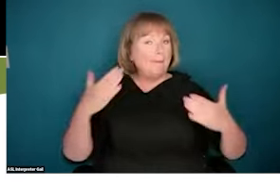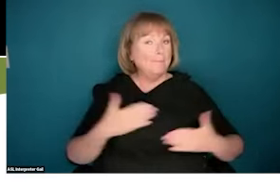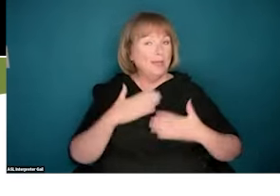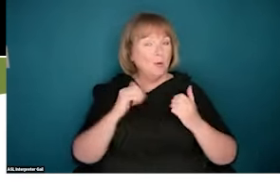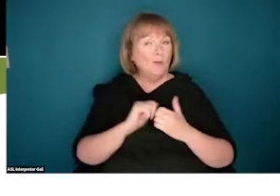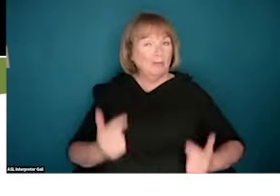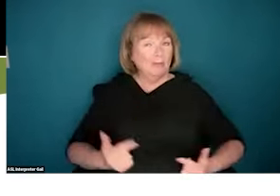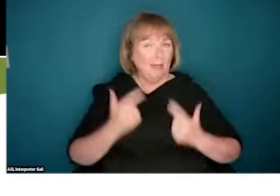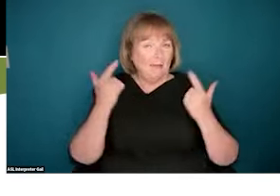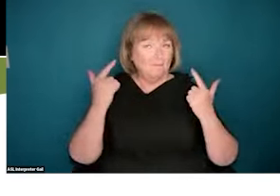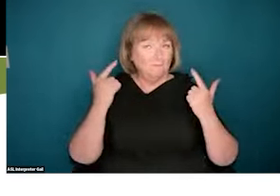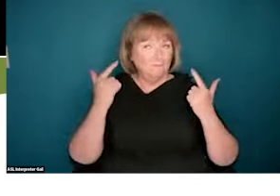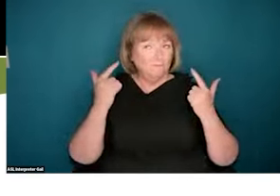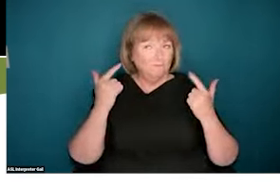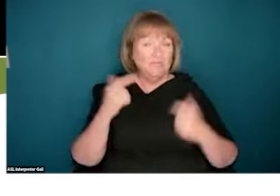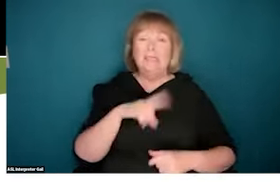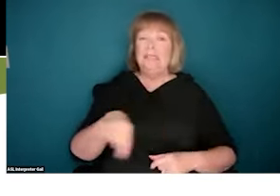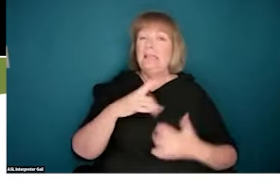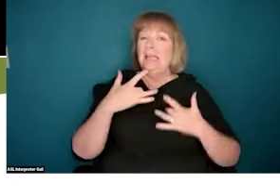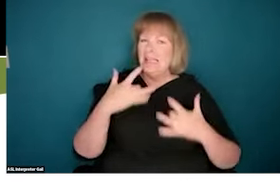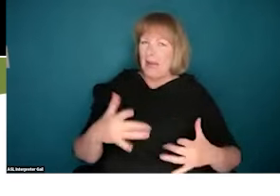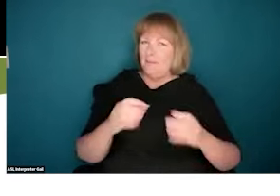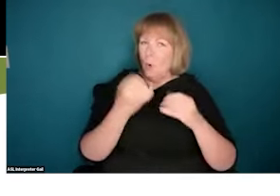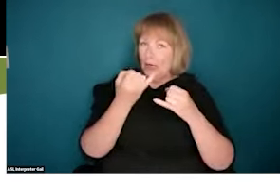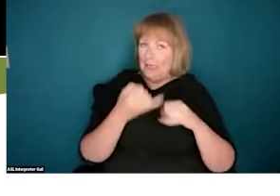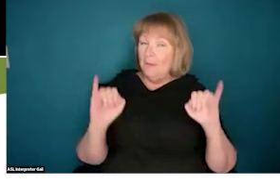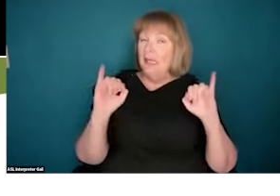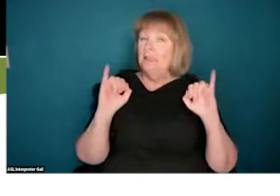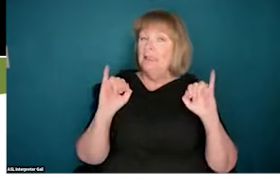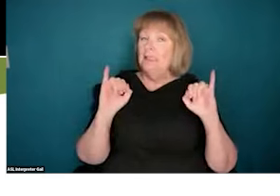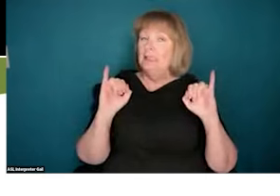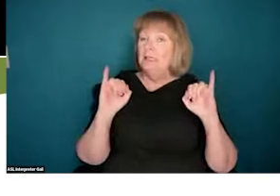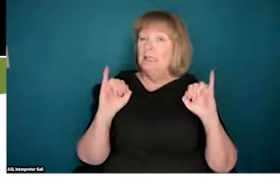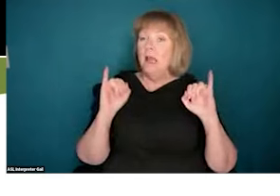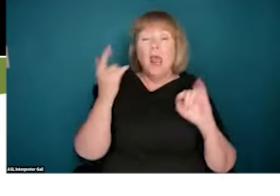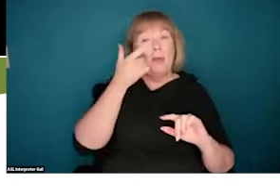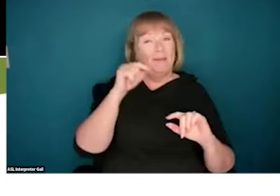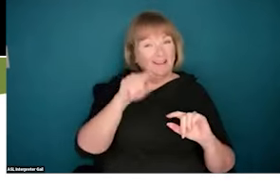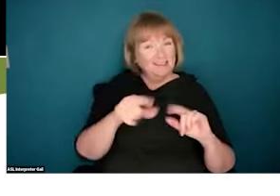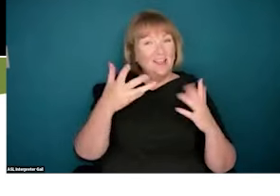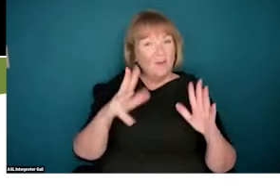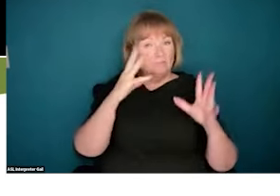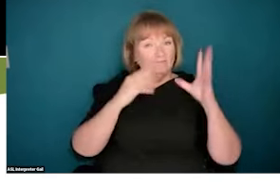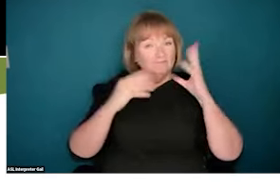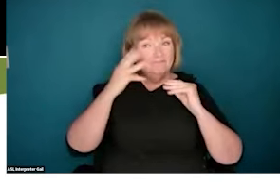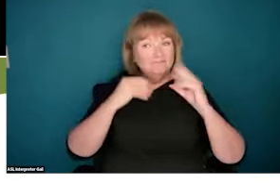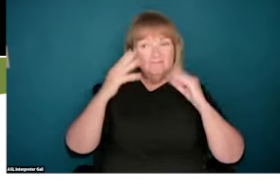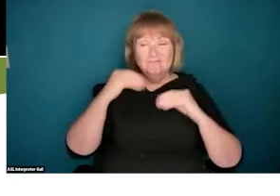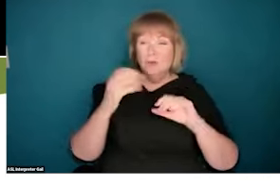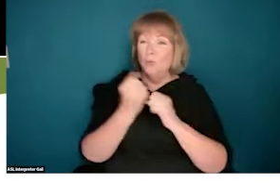capaz de reconocer y resistir abuso o negligencia. En otras palabras, de